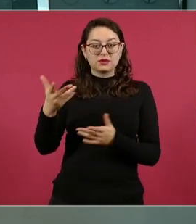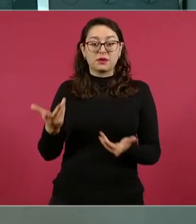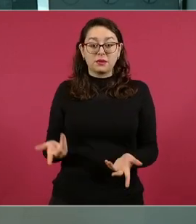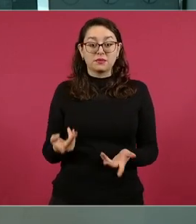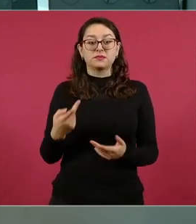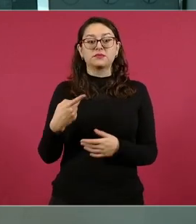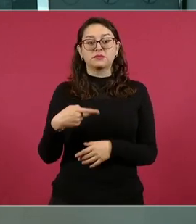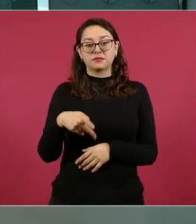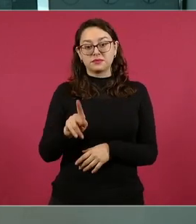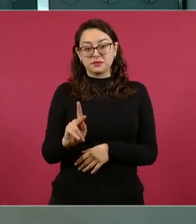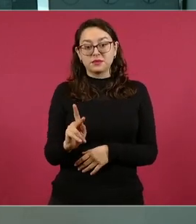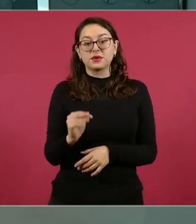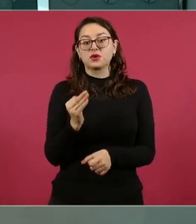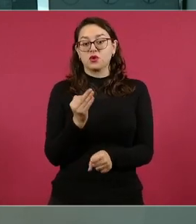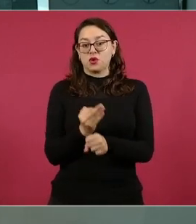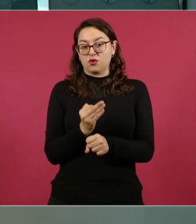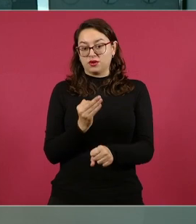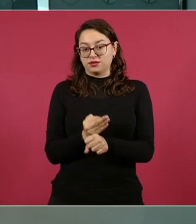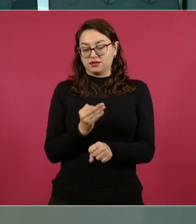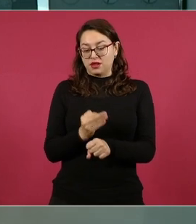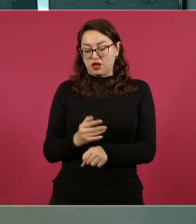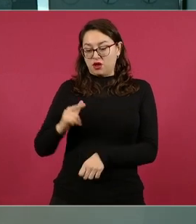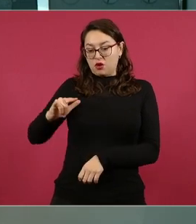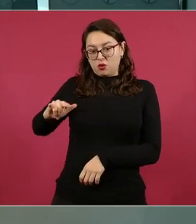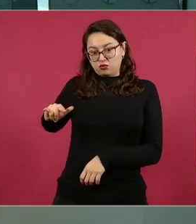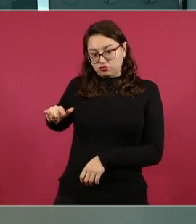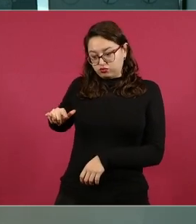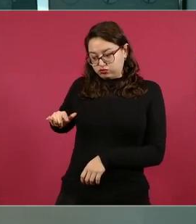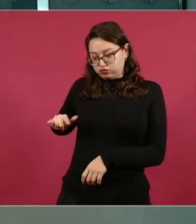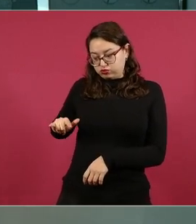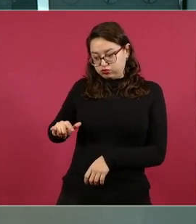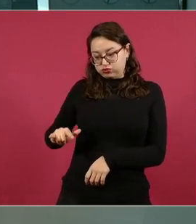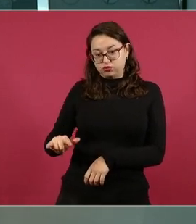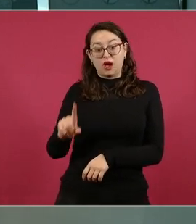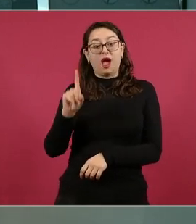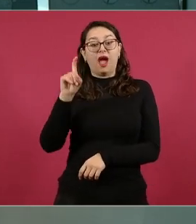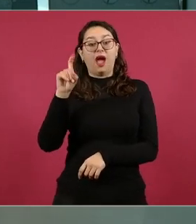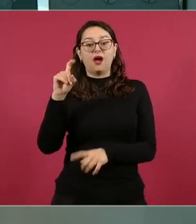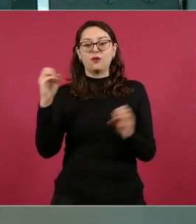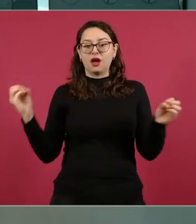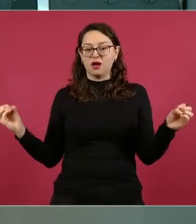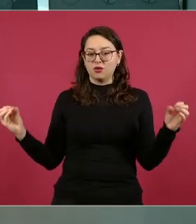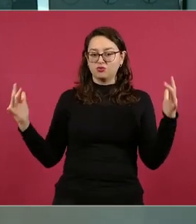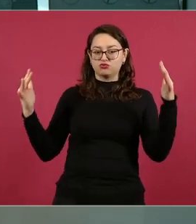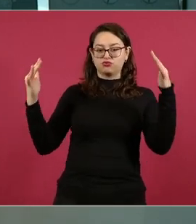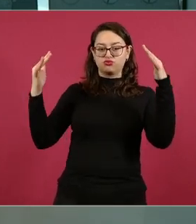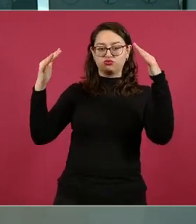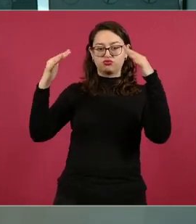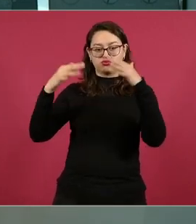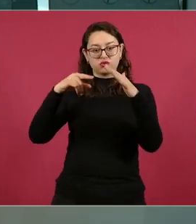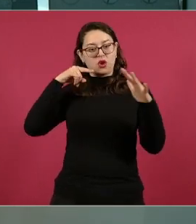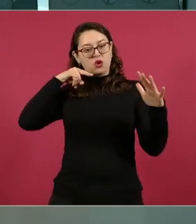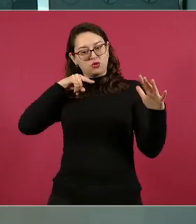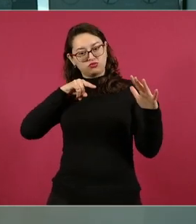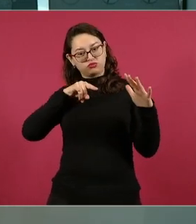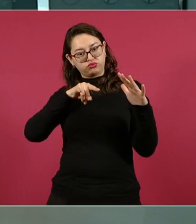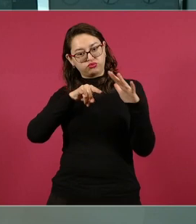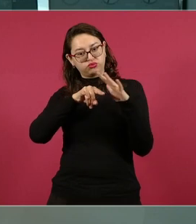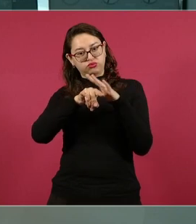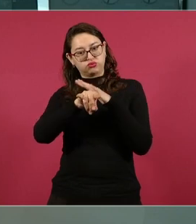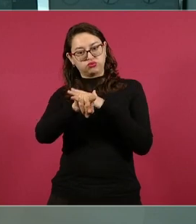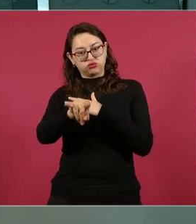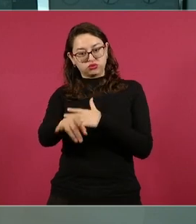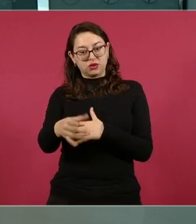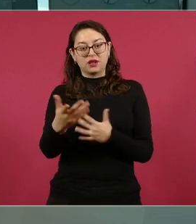agua que le da el emblemático bautizo a la aeronave en su primera operación. Es una tradición en